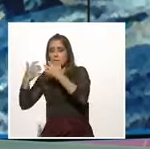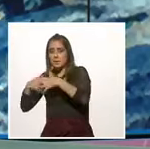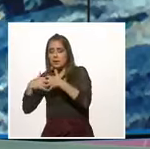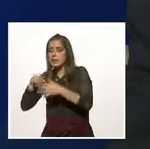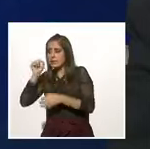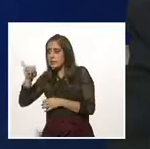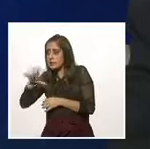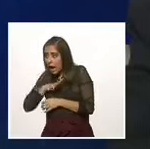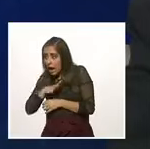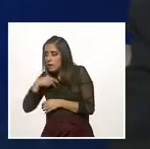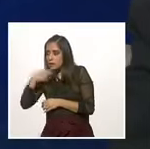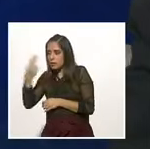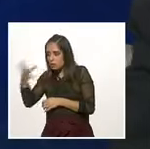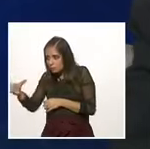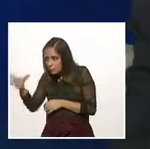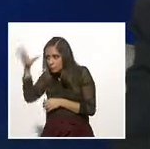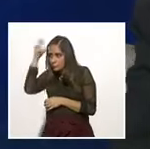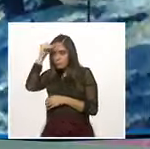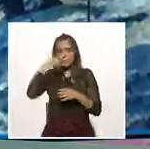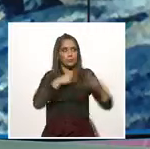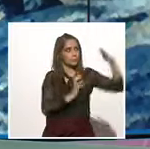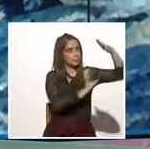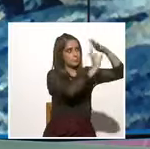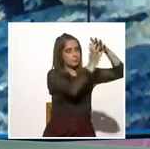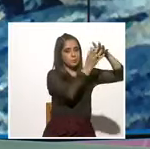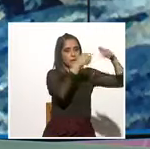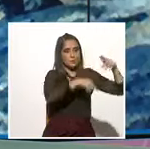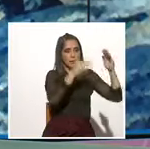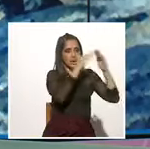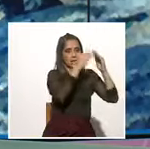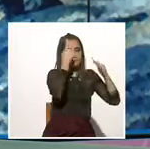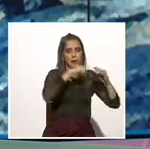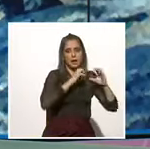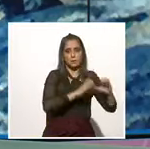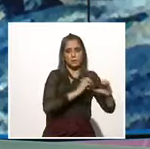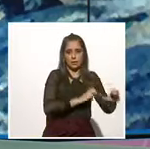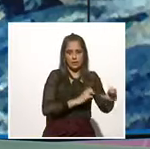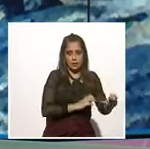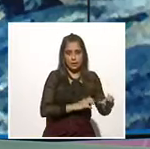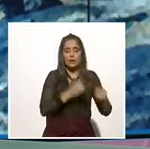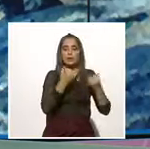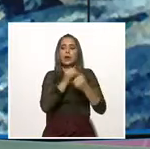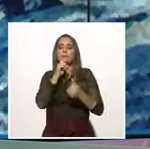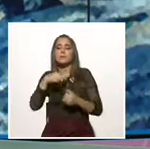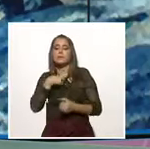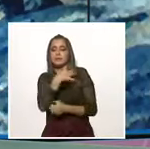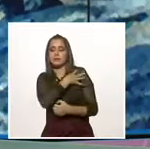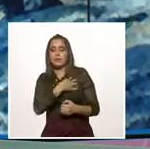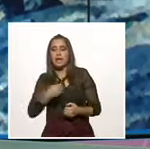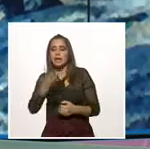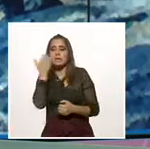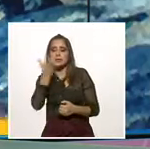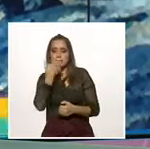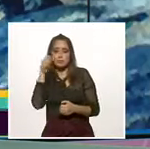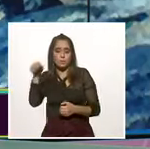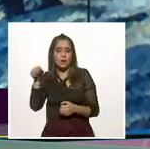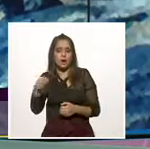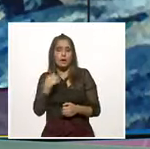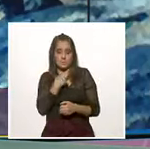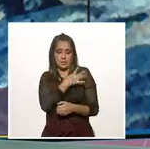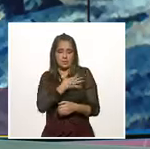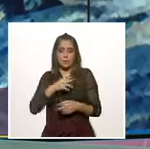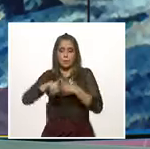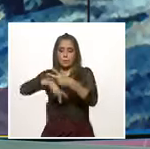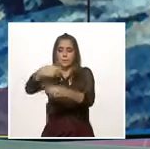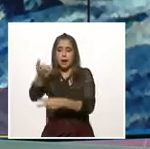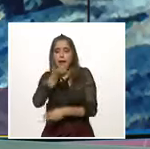lo tanto, si mi casa se convierte en un área segura, sin duda alguna mi segunda prioridad va a ser la escuela de mis hijos. ¿Por qué? Porque ahí están las personas que me interesan.